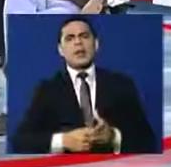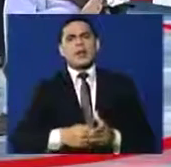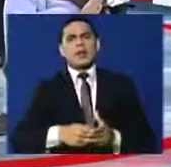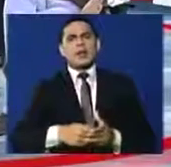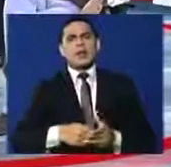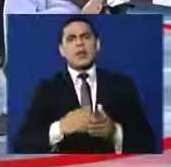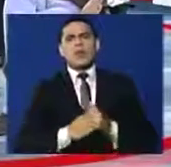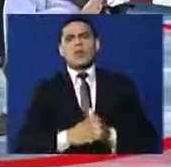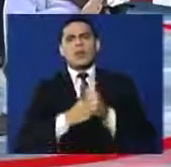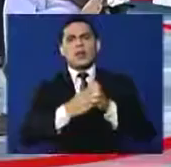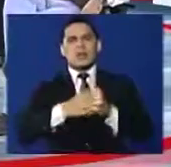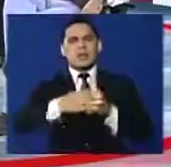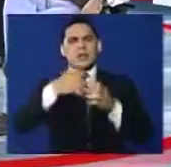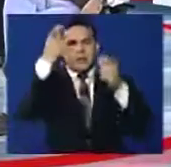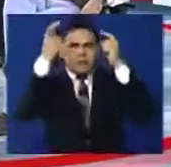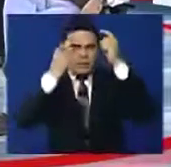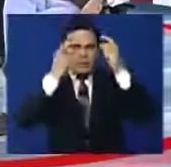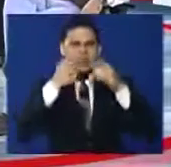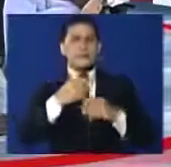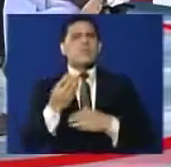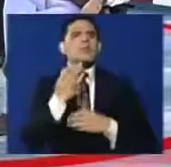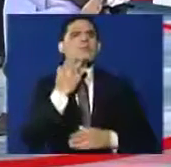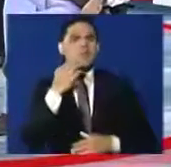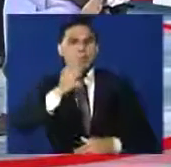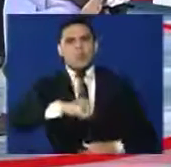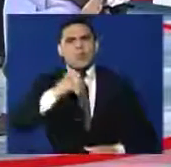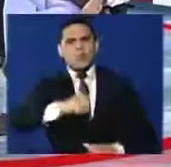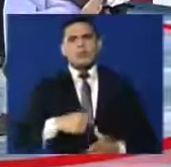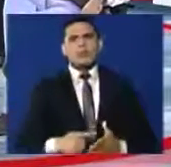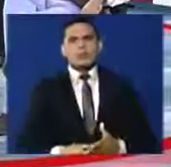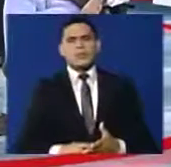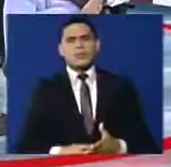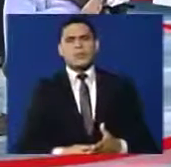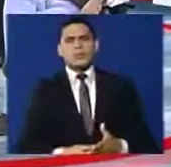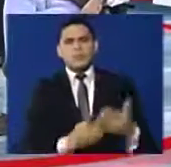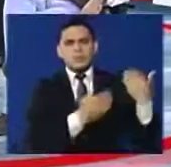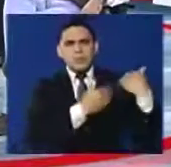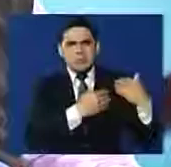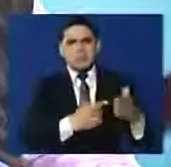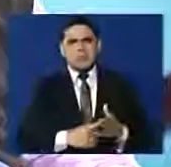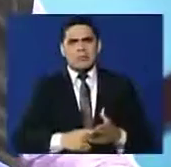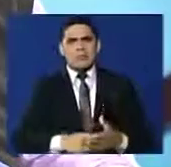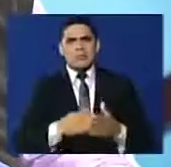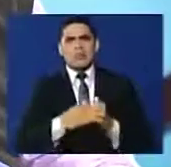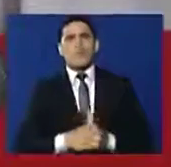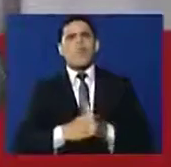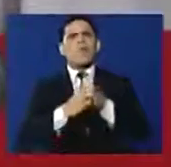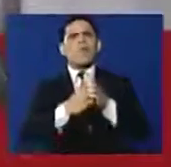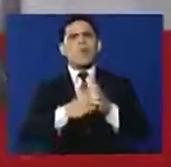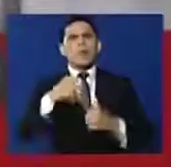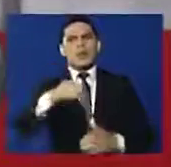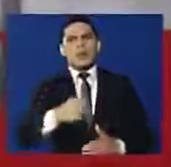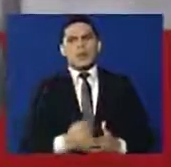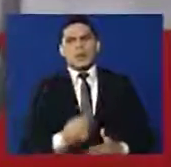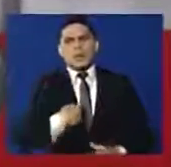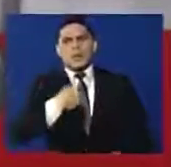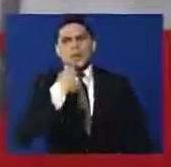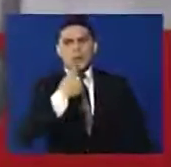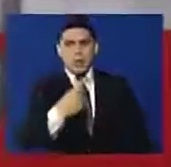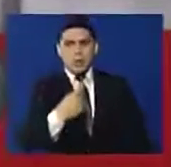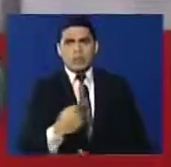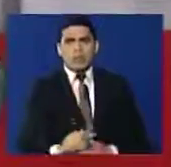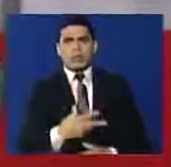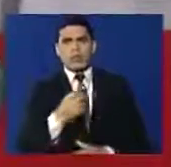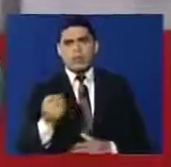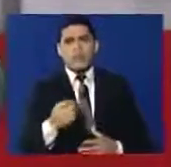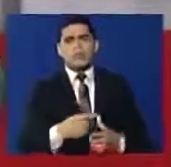nacional y mundial? O sea, uh-huh. La historiografía se encargará de ratificar esto que yo digo. No lo digo yo como experto, lo